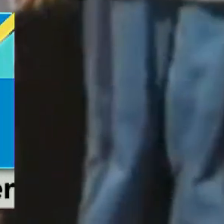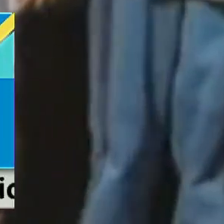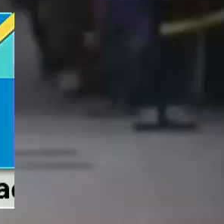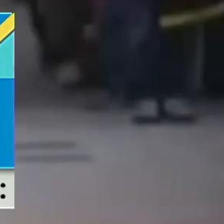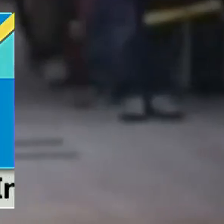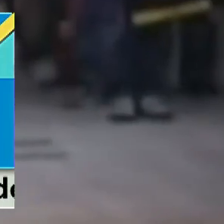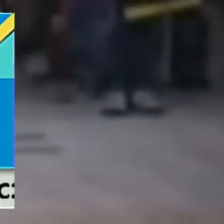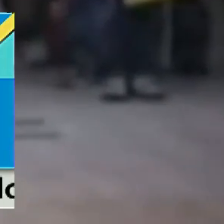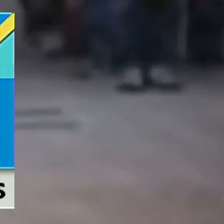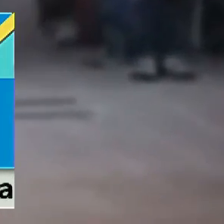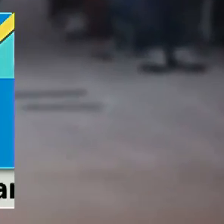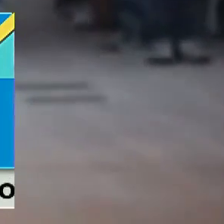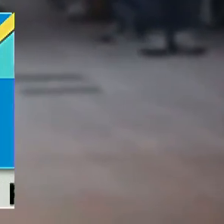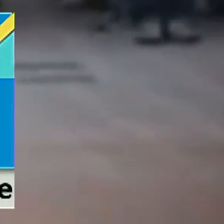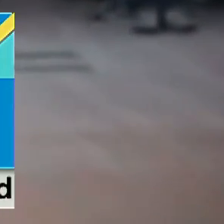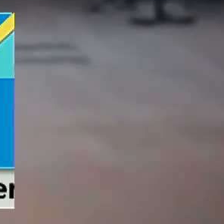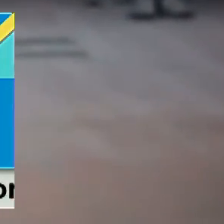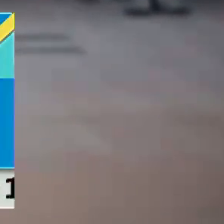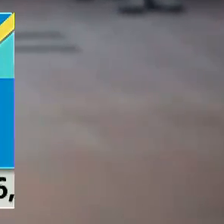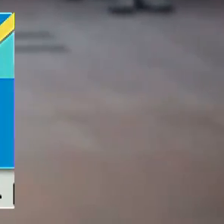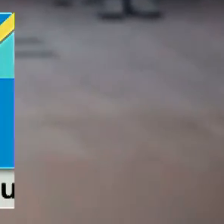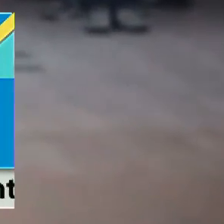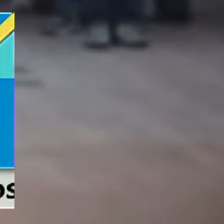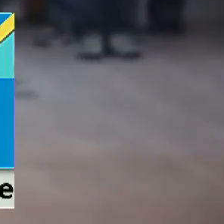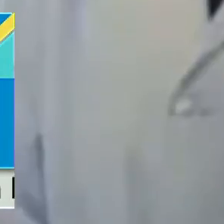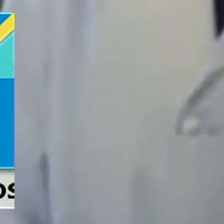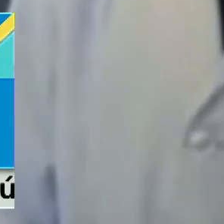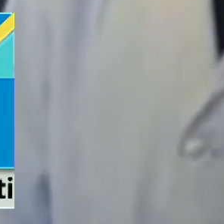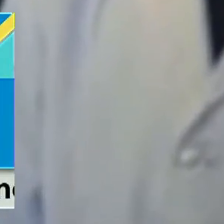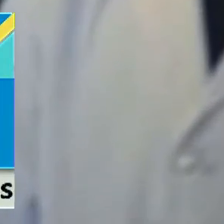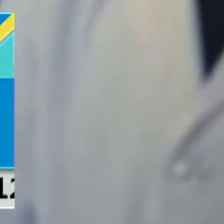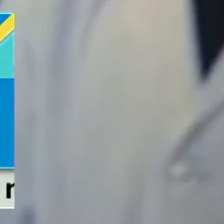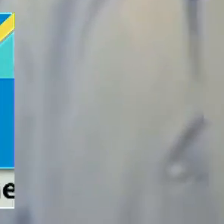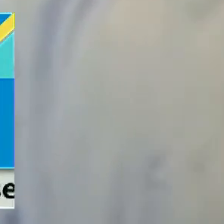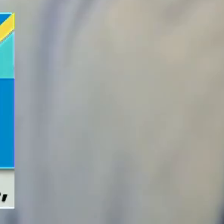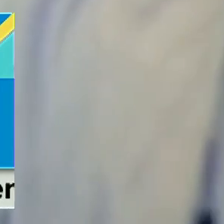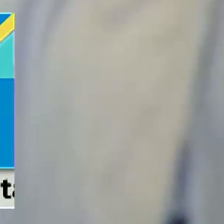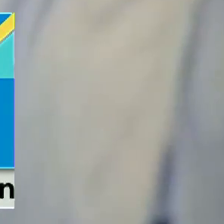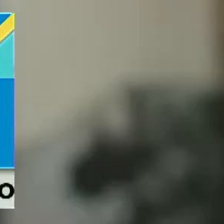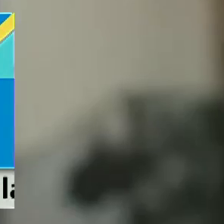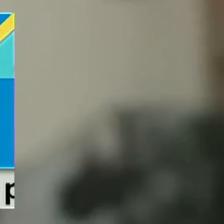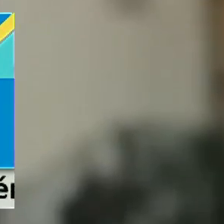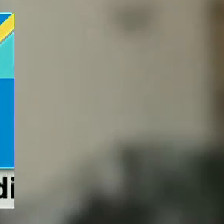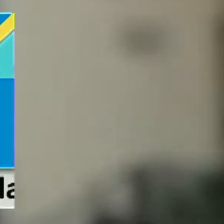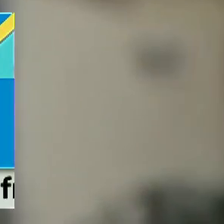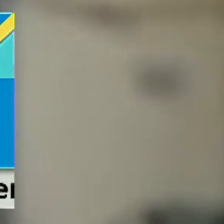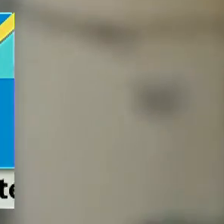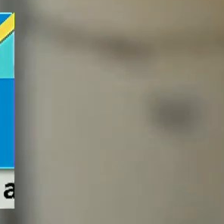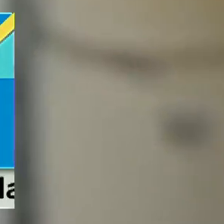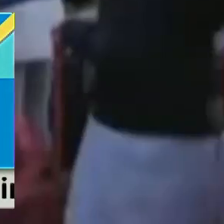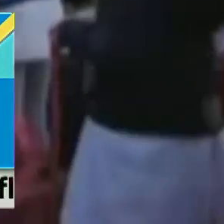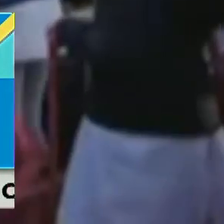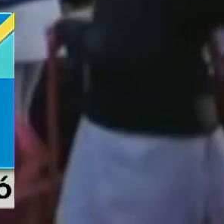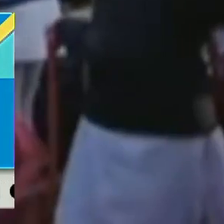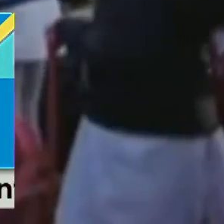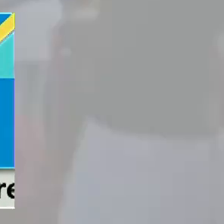Se les propone con la metodología esta de aprendizaje de servicio solidario, ¿no? Que los chicos tienen que buscar un problema, un tema, y a partir de